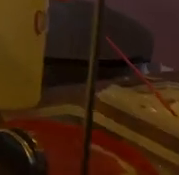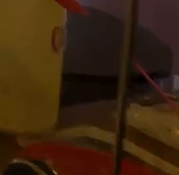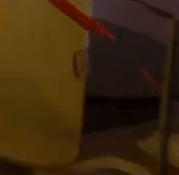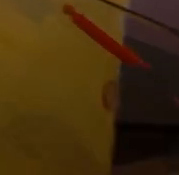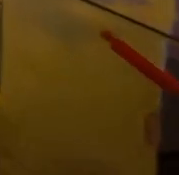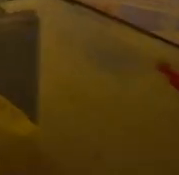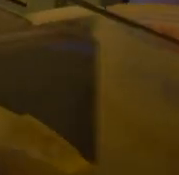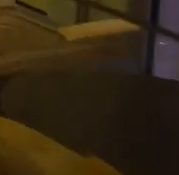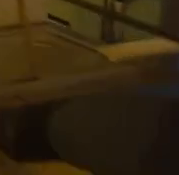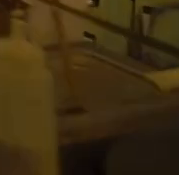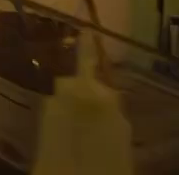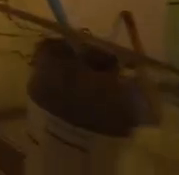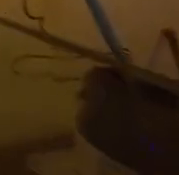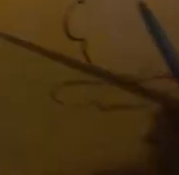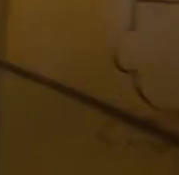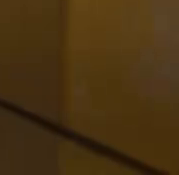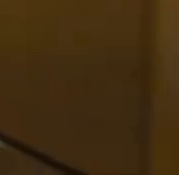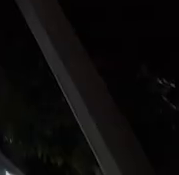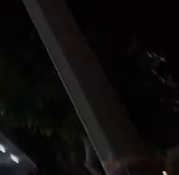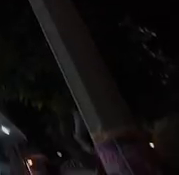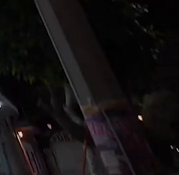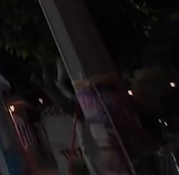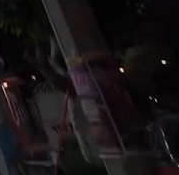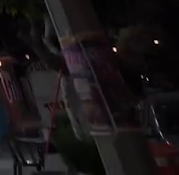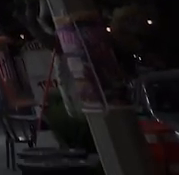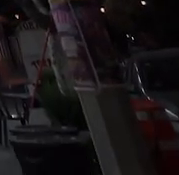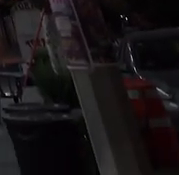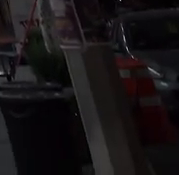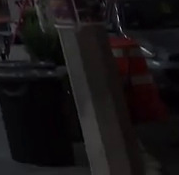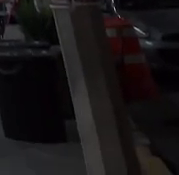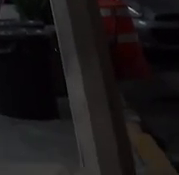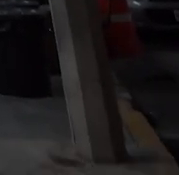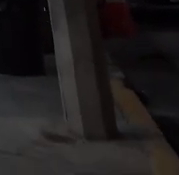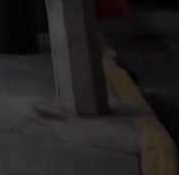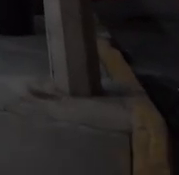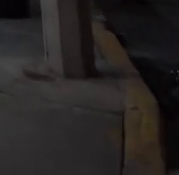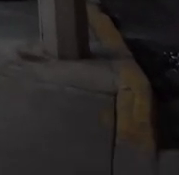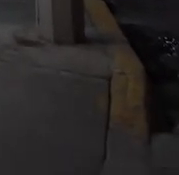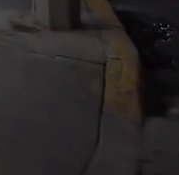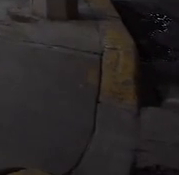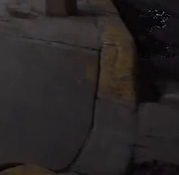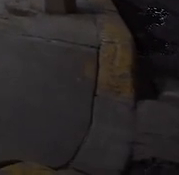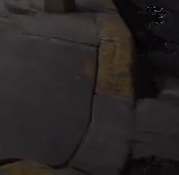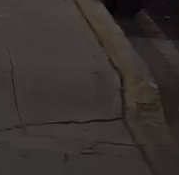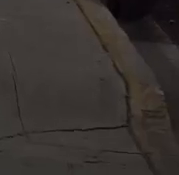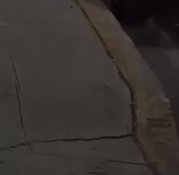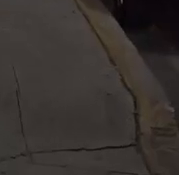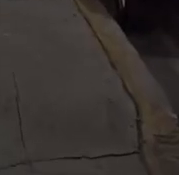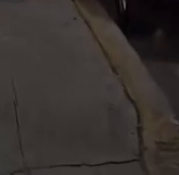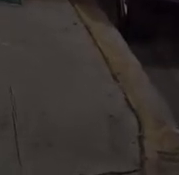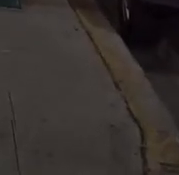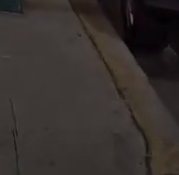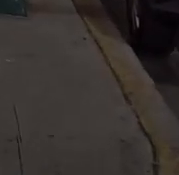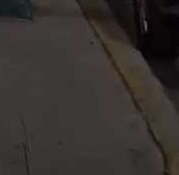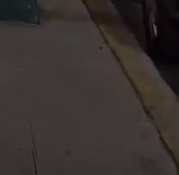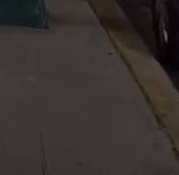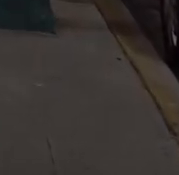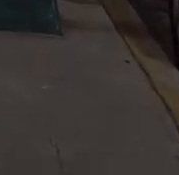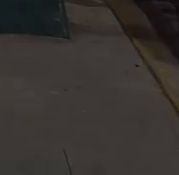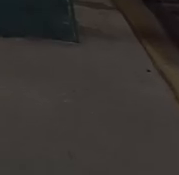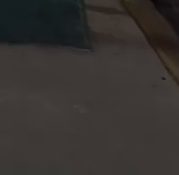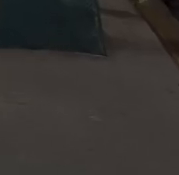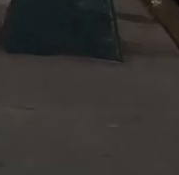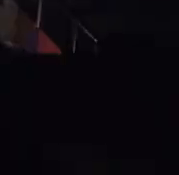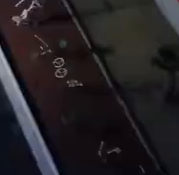tantas visitas a la cafetería por lo mismo que no había luz, y ahora con la luz llama más la atención, la gente pasa más